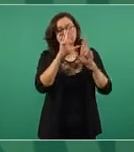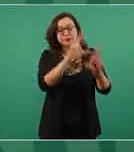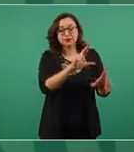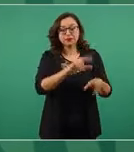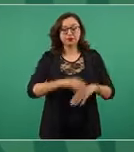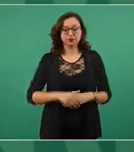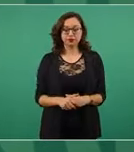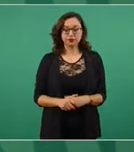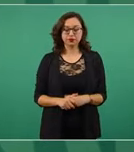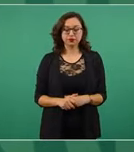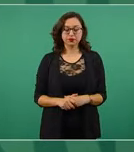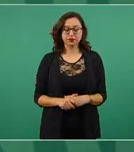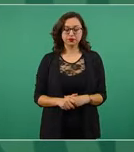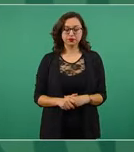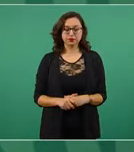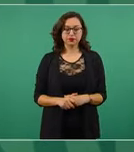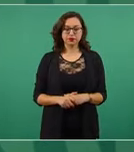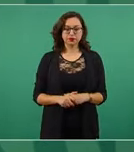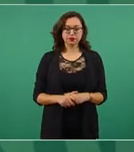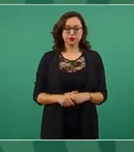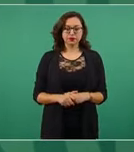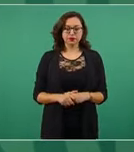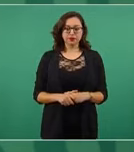Pero no es porque